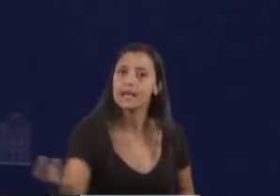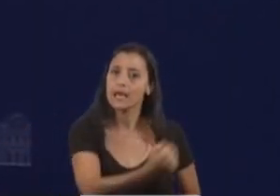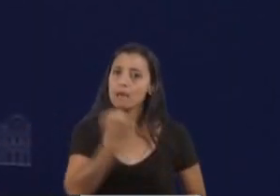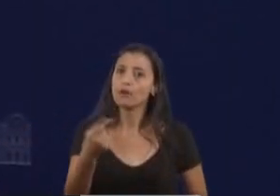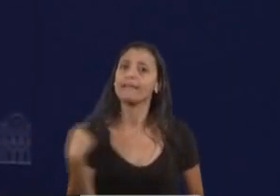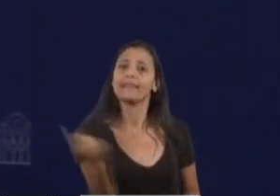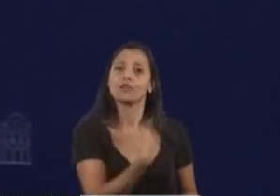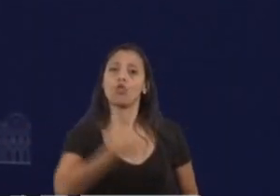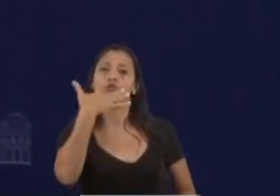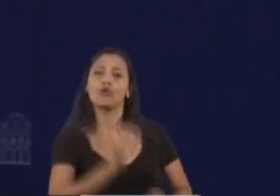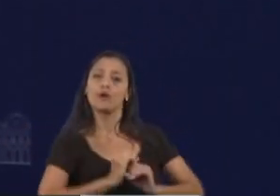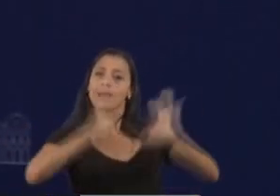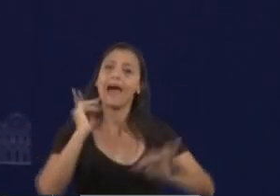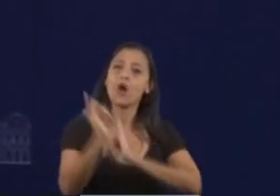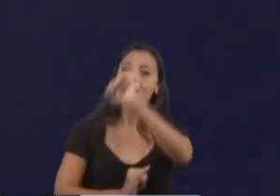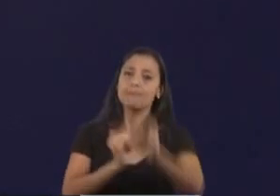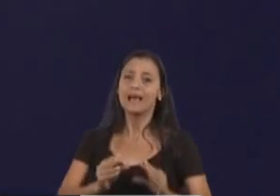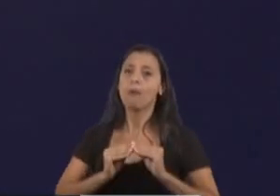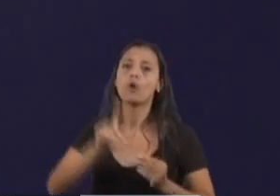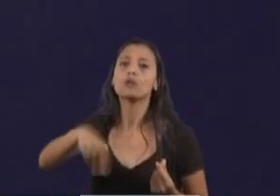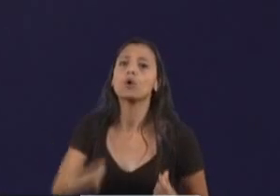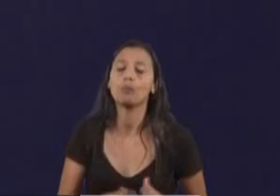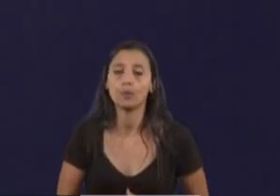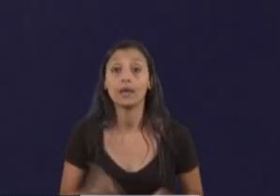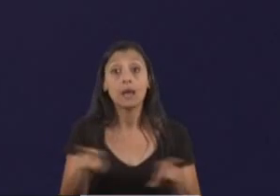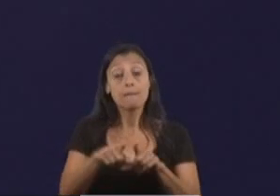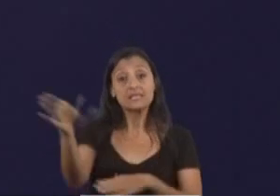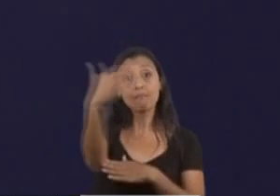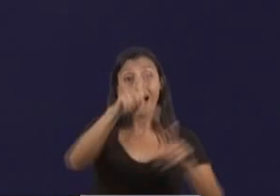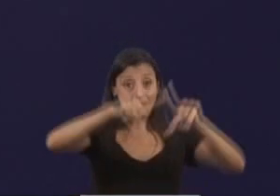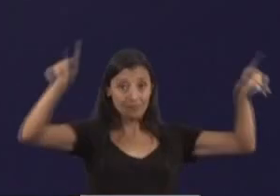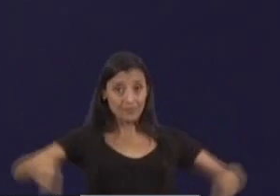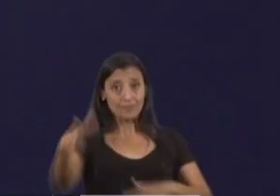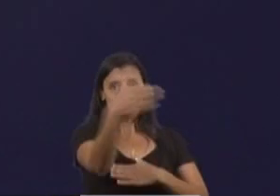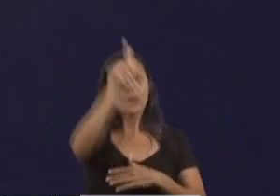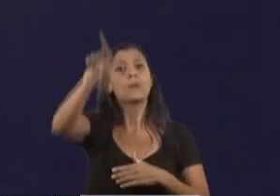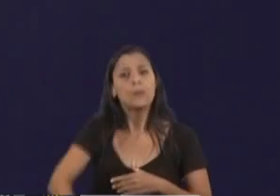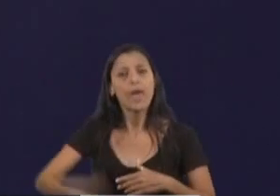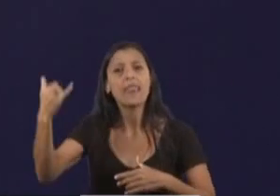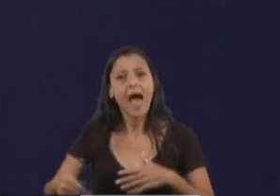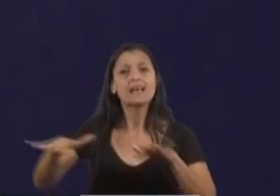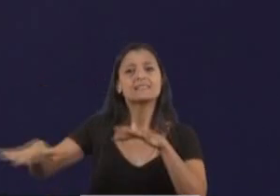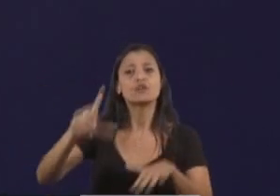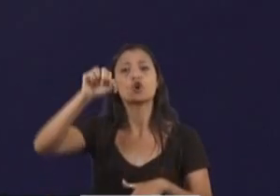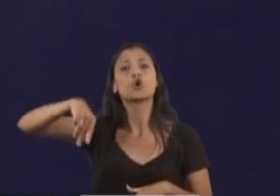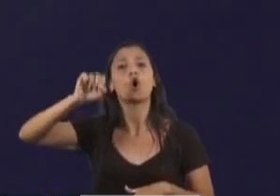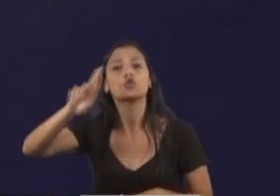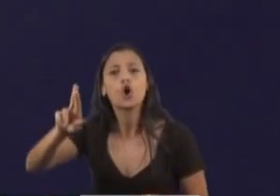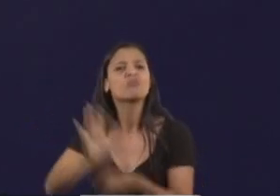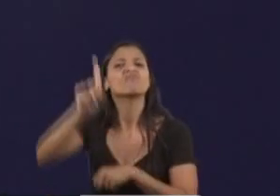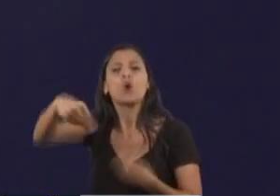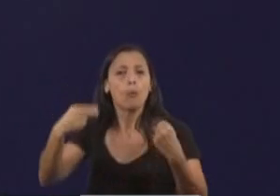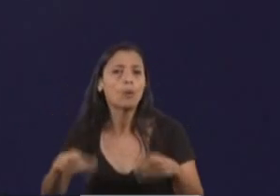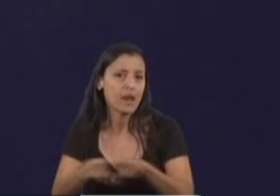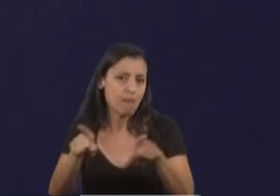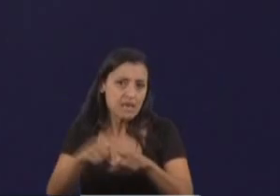que amerita la explicación. Esta bandera se vincula al operativo Cóndor, que fue una acción